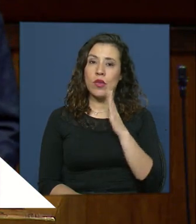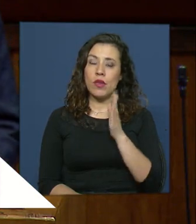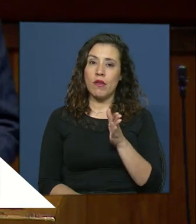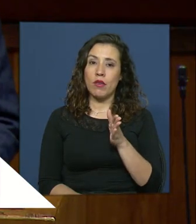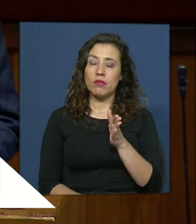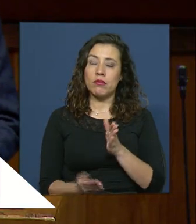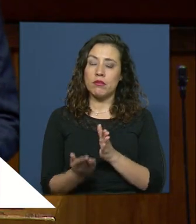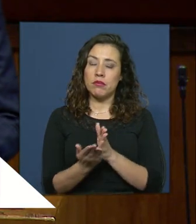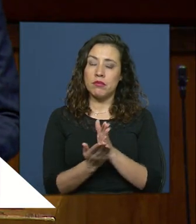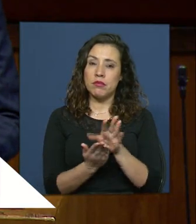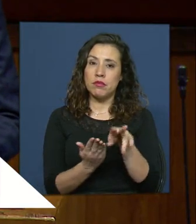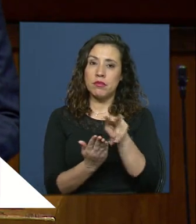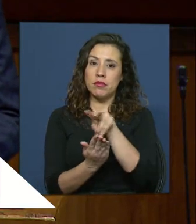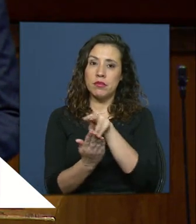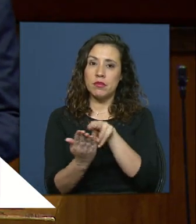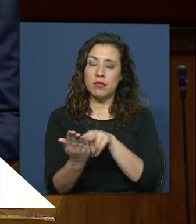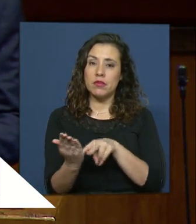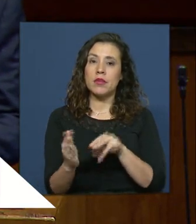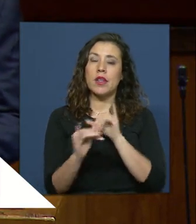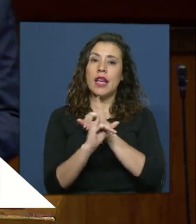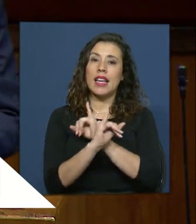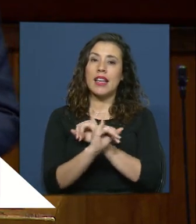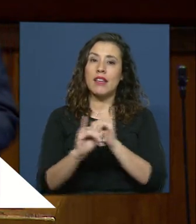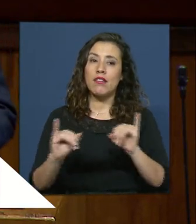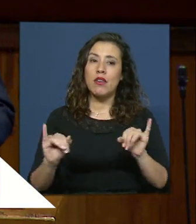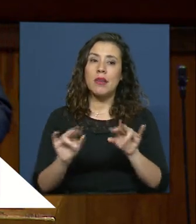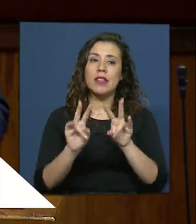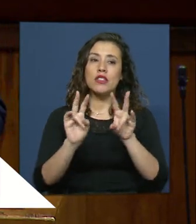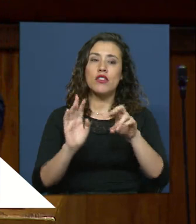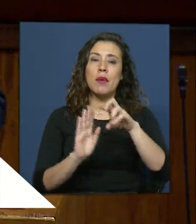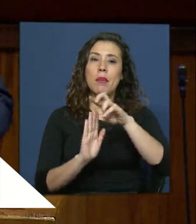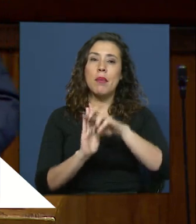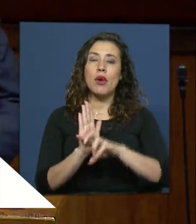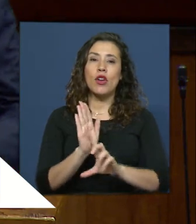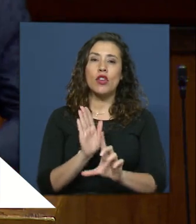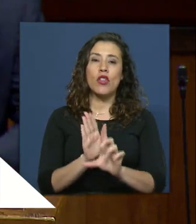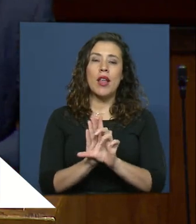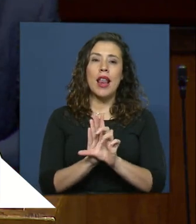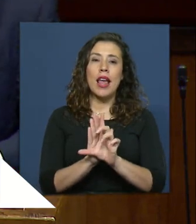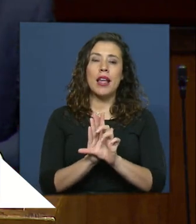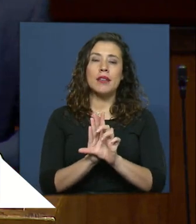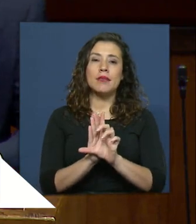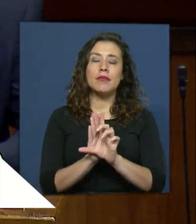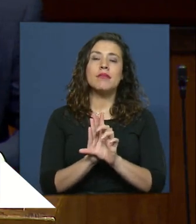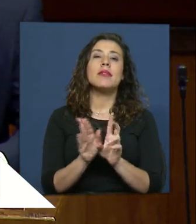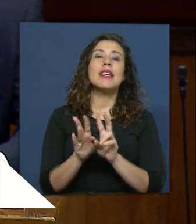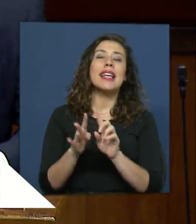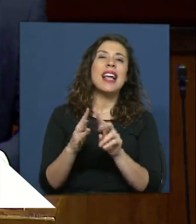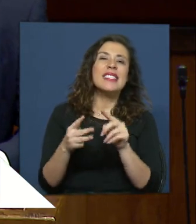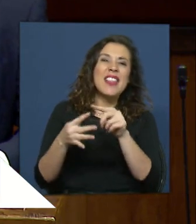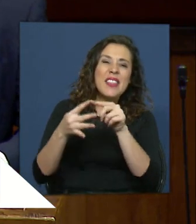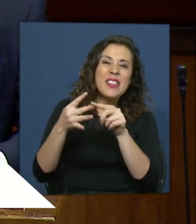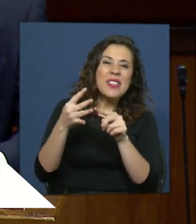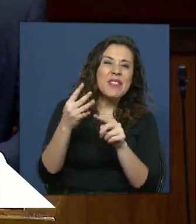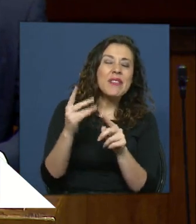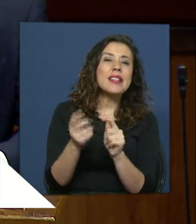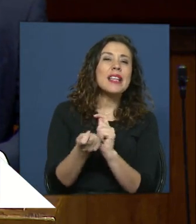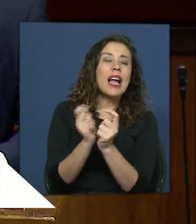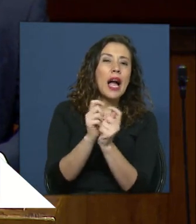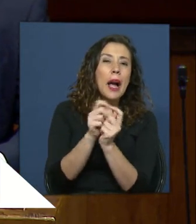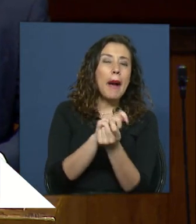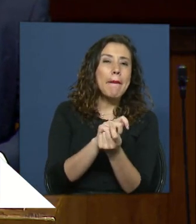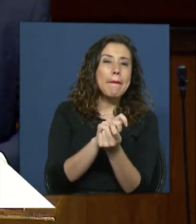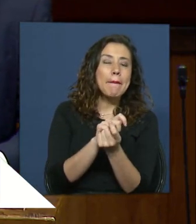rendir el informe relativo al proyecto de ley que introduce diversas